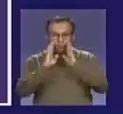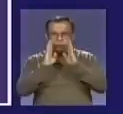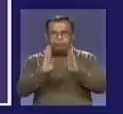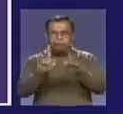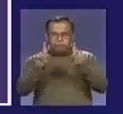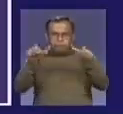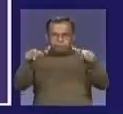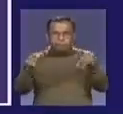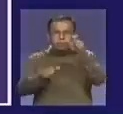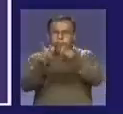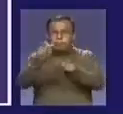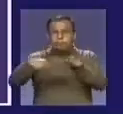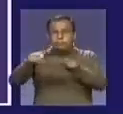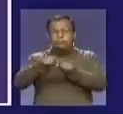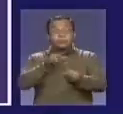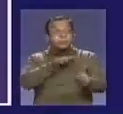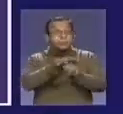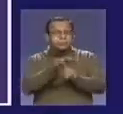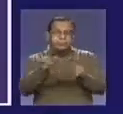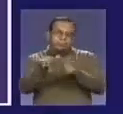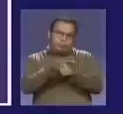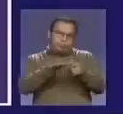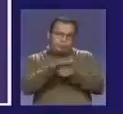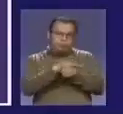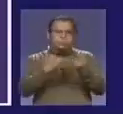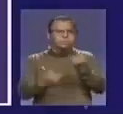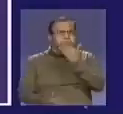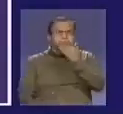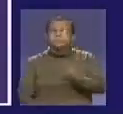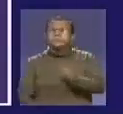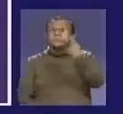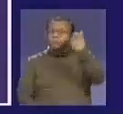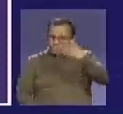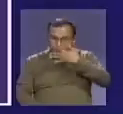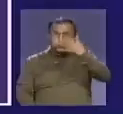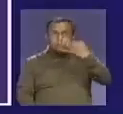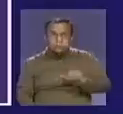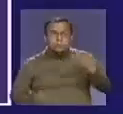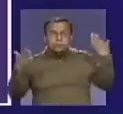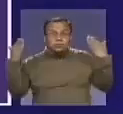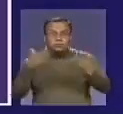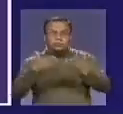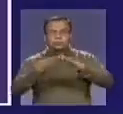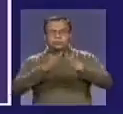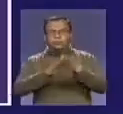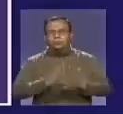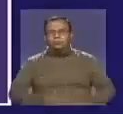atención a las personas afectadas por el conflicto, ¿qué haría falta para tener de verdad un enfoque étnico?